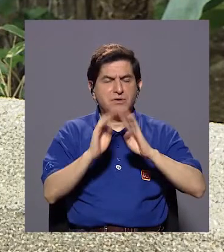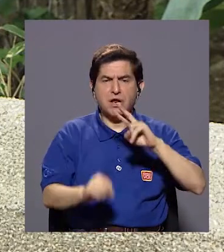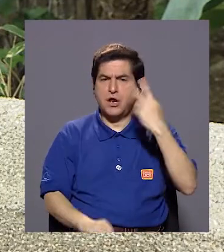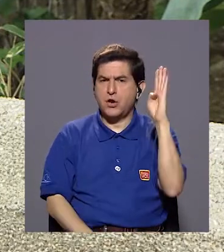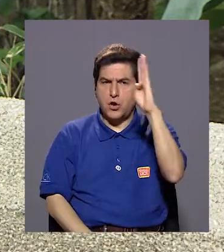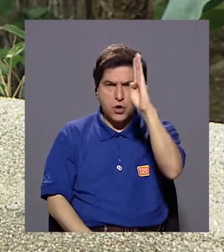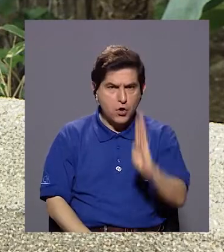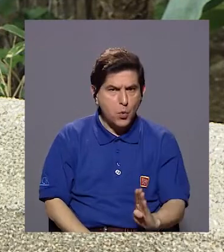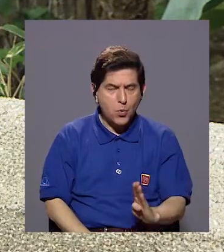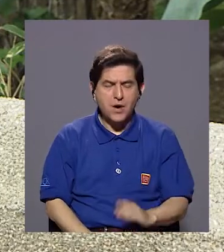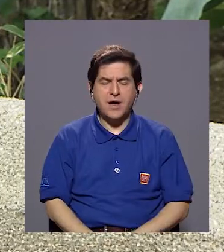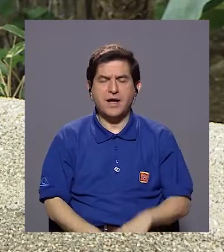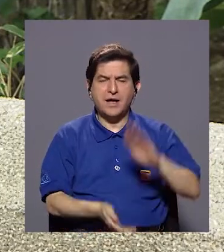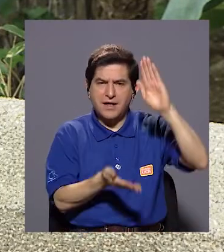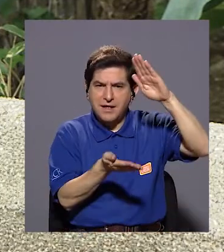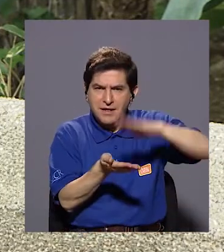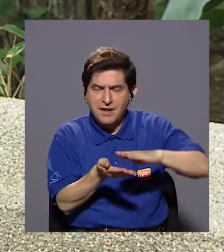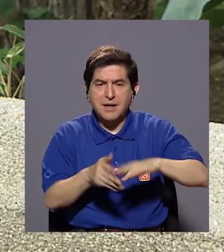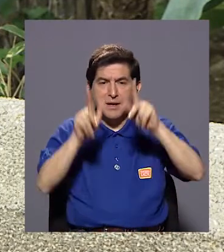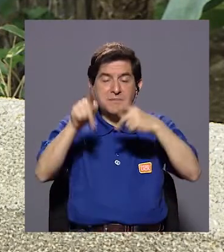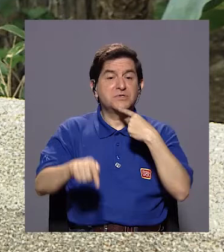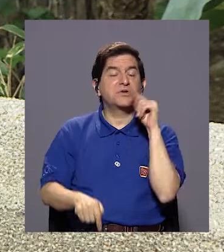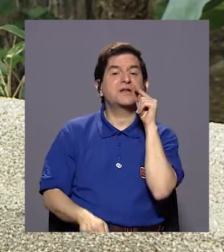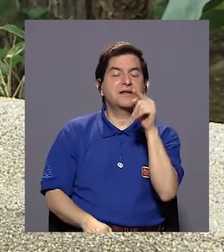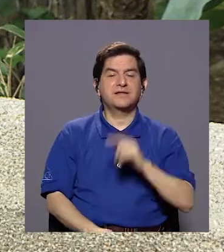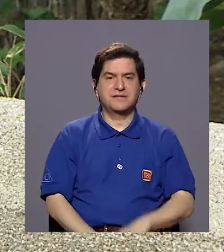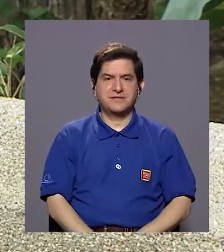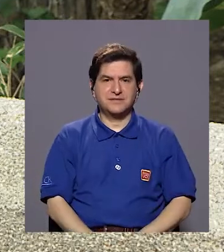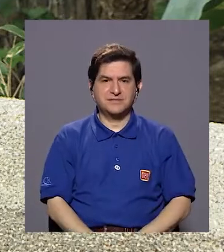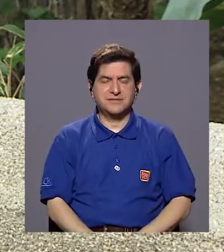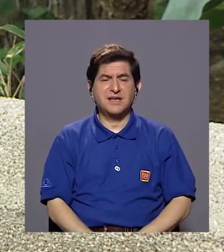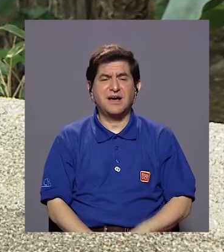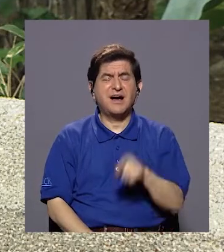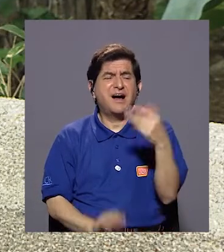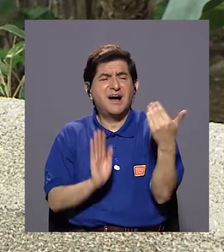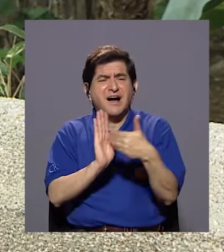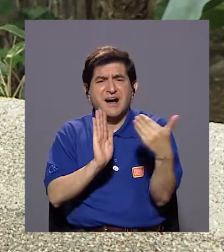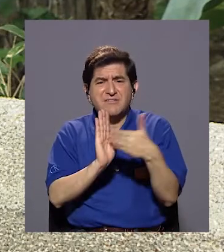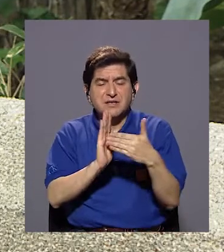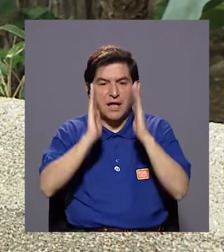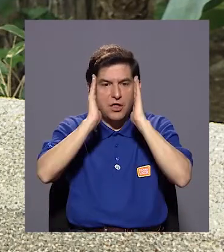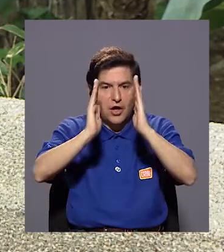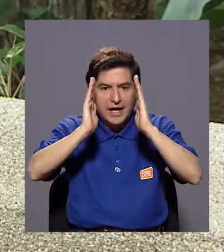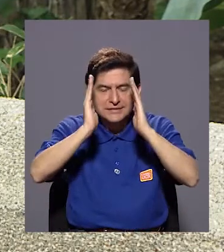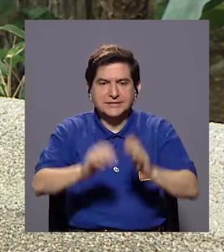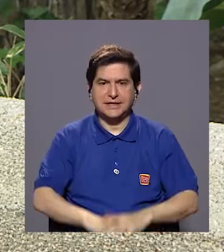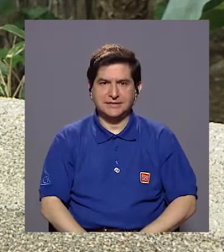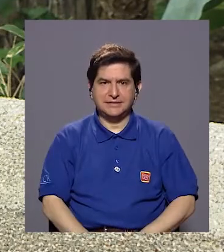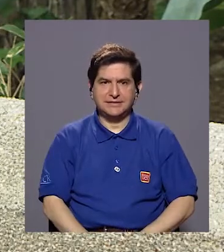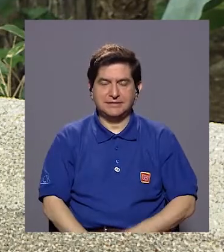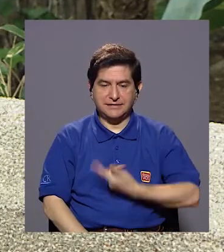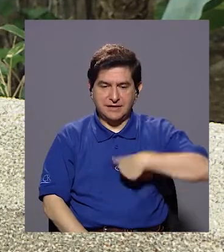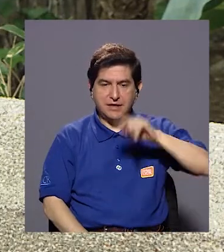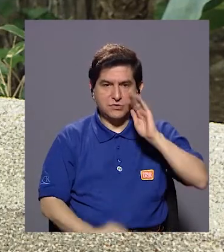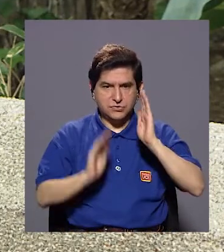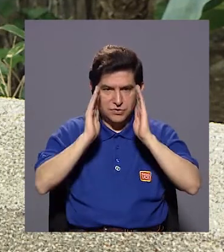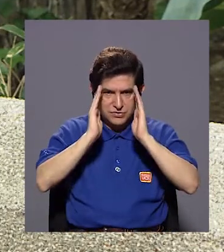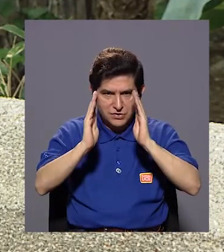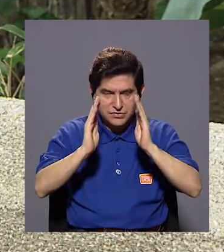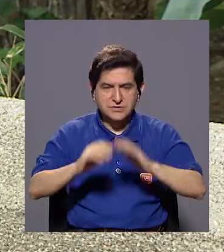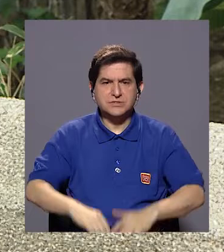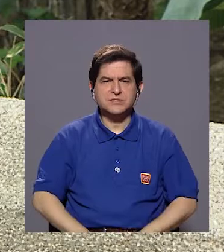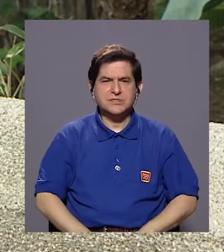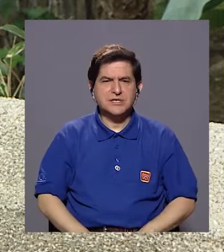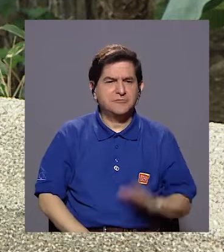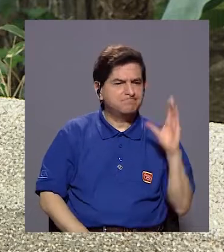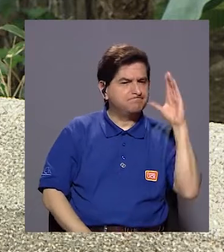minimice ninguna situación. Cuando un chico le dice a usted que está sufriendo algo, póngale atención, ¿verdad? Y nosotros tenemos que actuar por simple